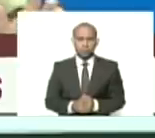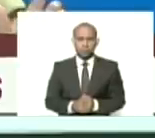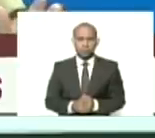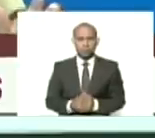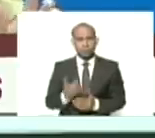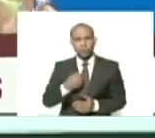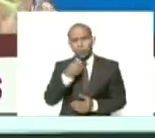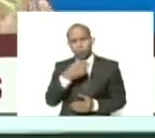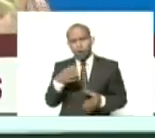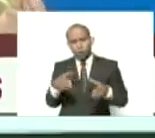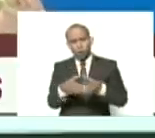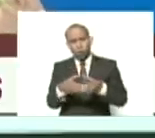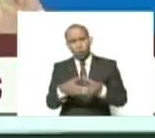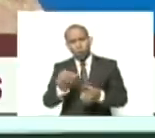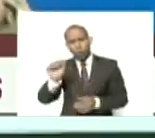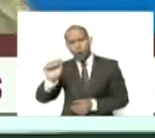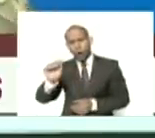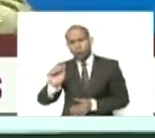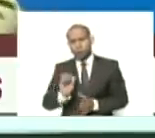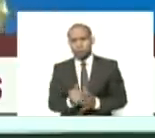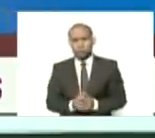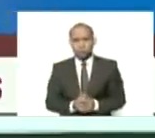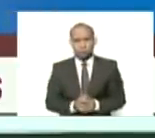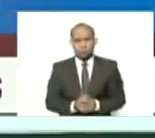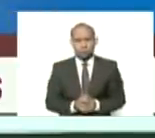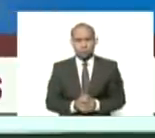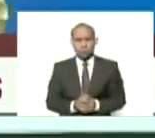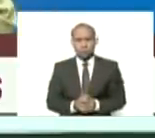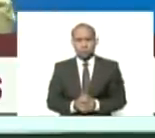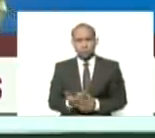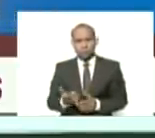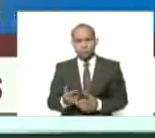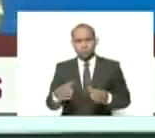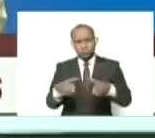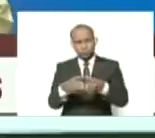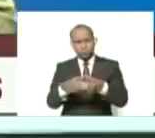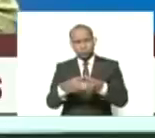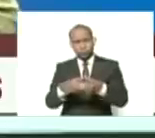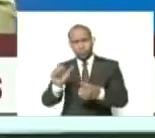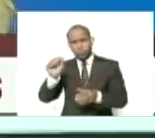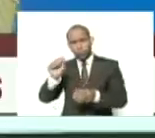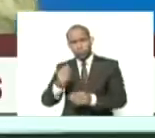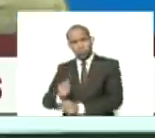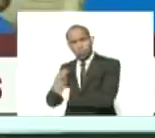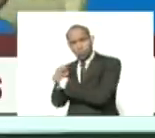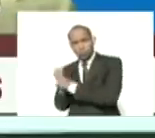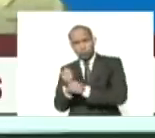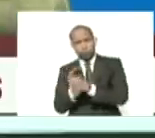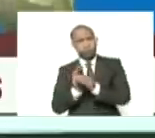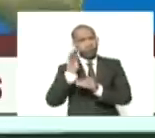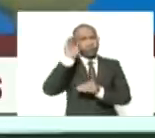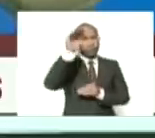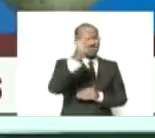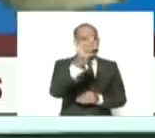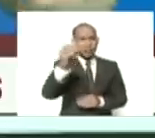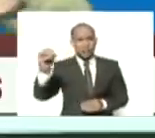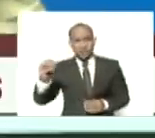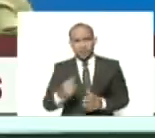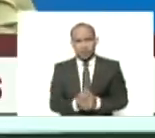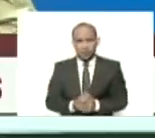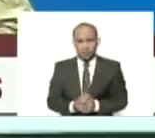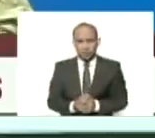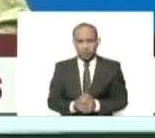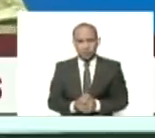Somos buenos en clase A. Los que están en clase A están bateando por encima de 300. Han impulsado sus